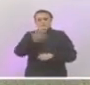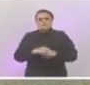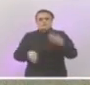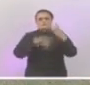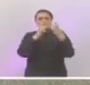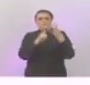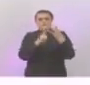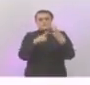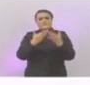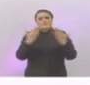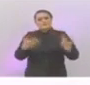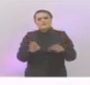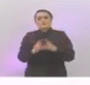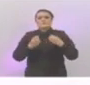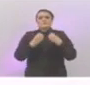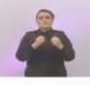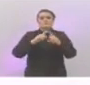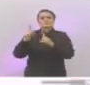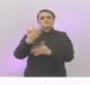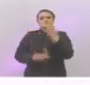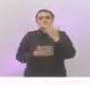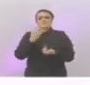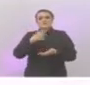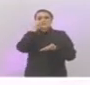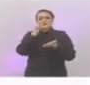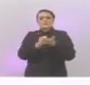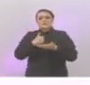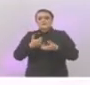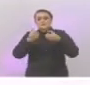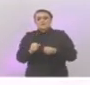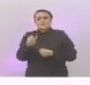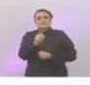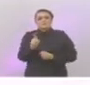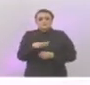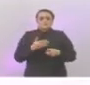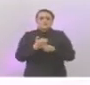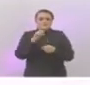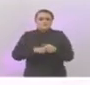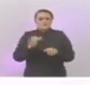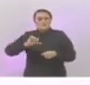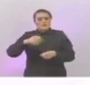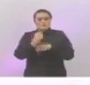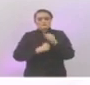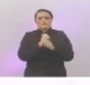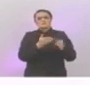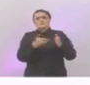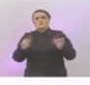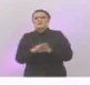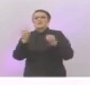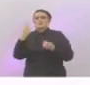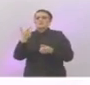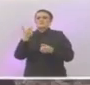Tercero, fortalecimiento de las capacidades de la Secretaría de Seguridad Pública Estatal. Este año, con una